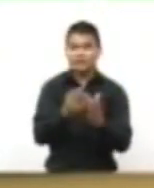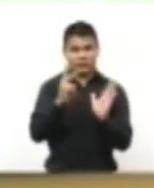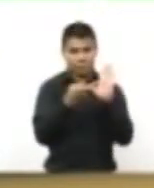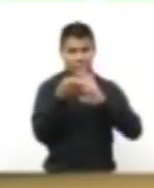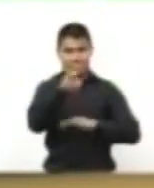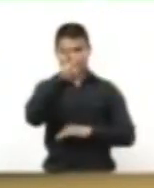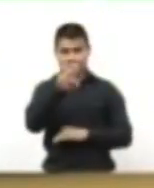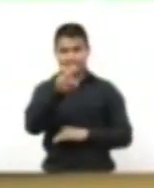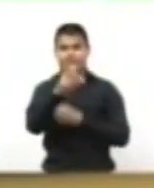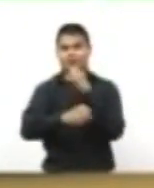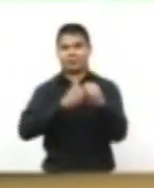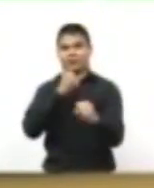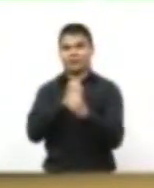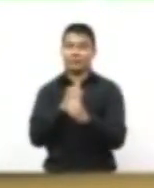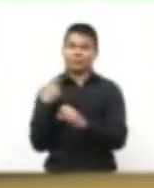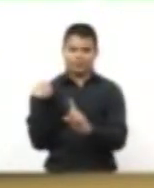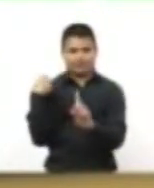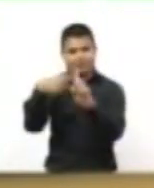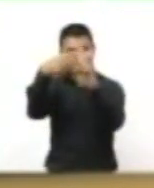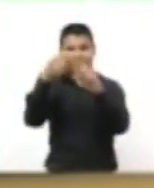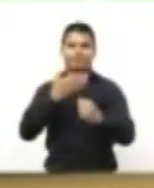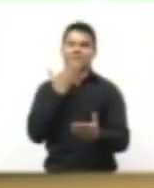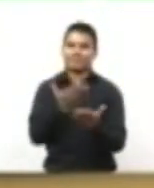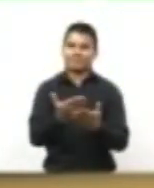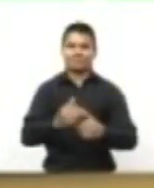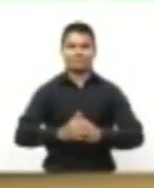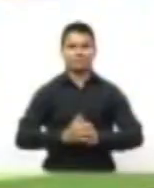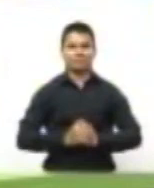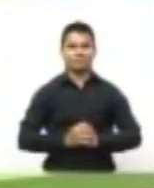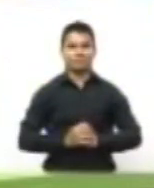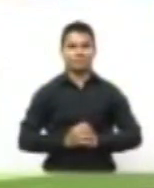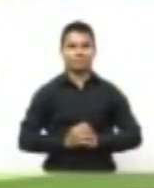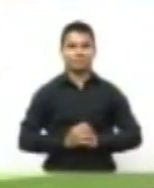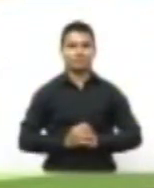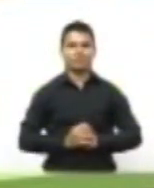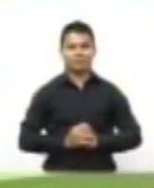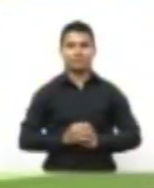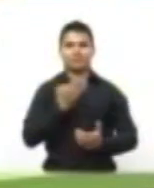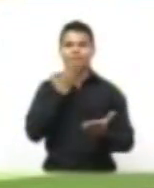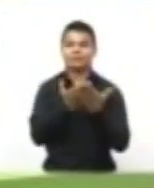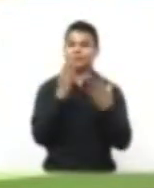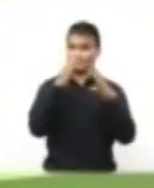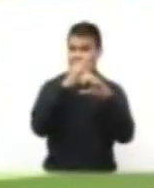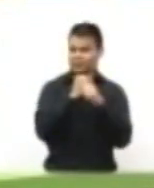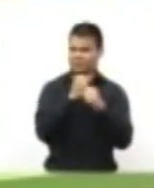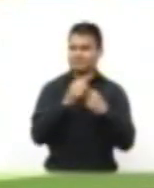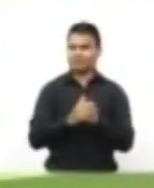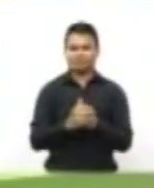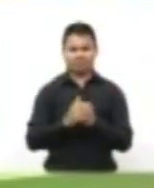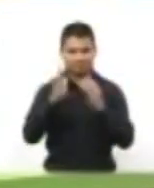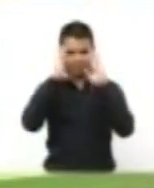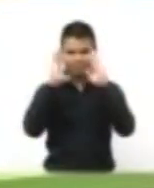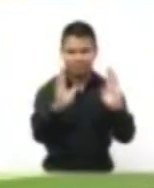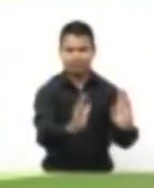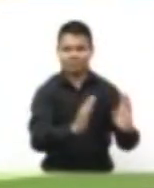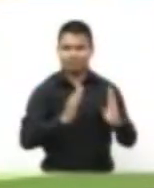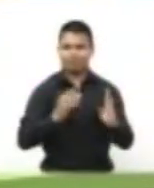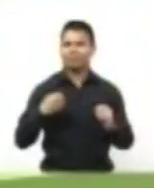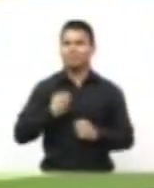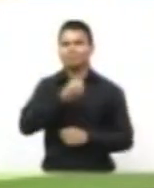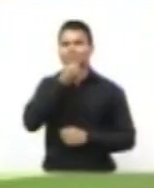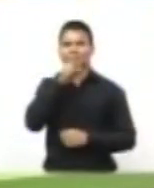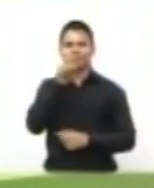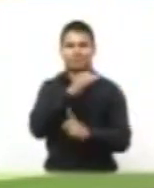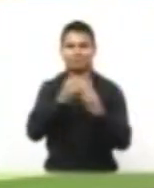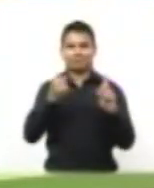amor y muchos éxitos. Hasta entonces. Muy buenas noches, estas son las noticias de las 6:30 por aquí por